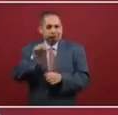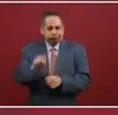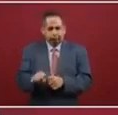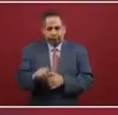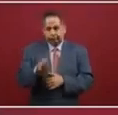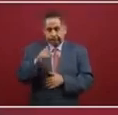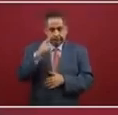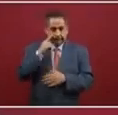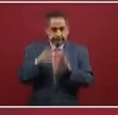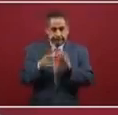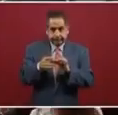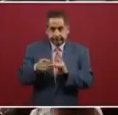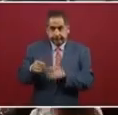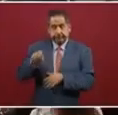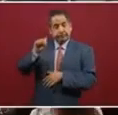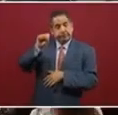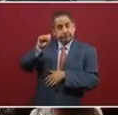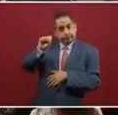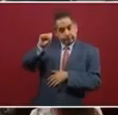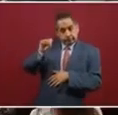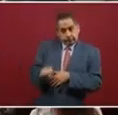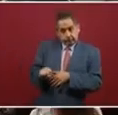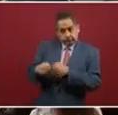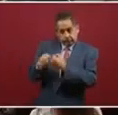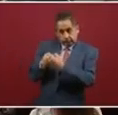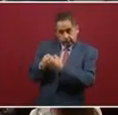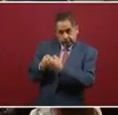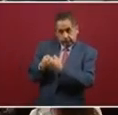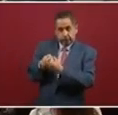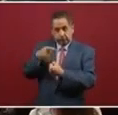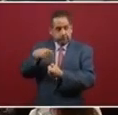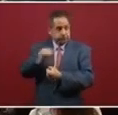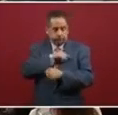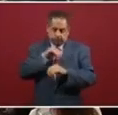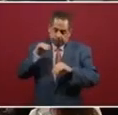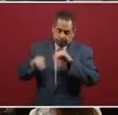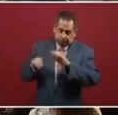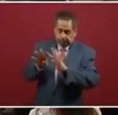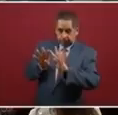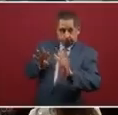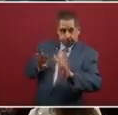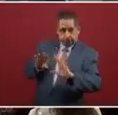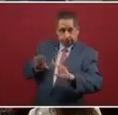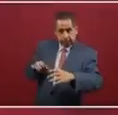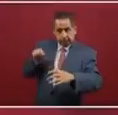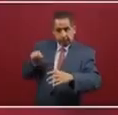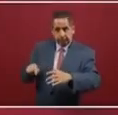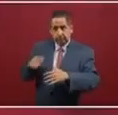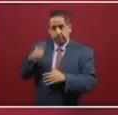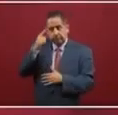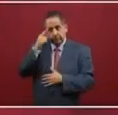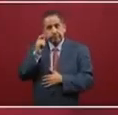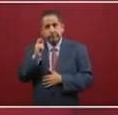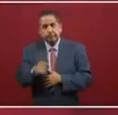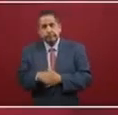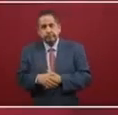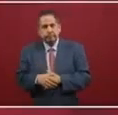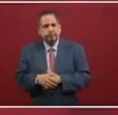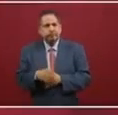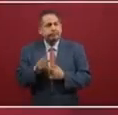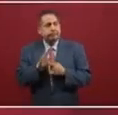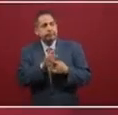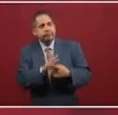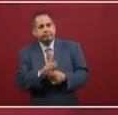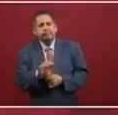el tema de la frontera sur que estamos nosotros desplegando es para decir si es